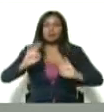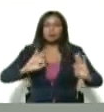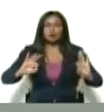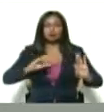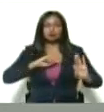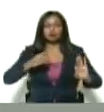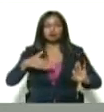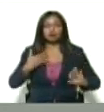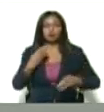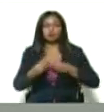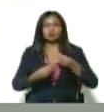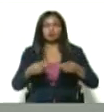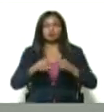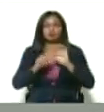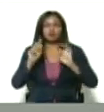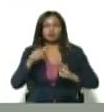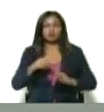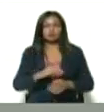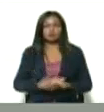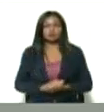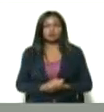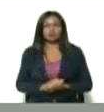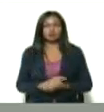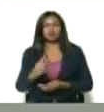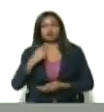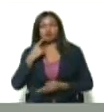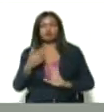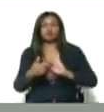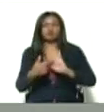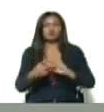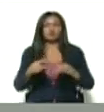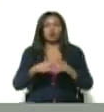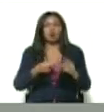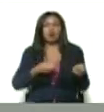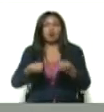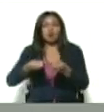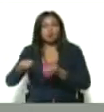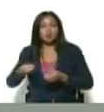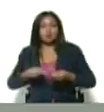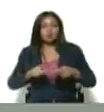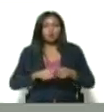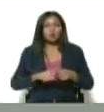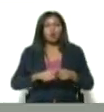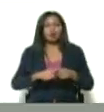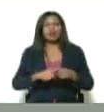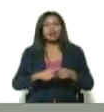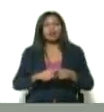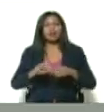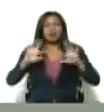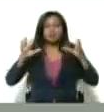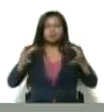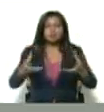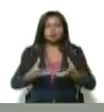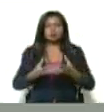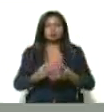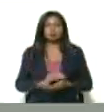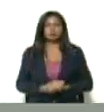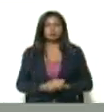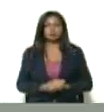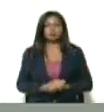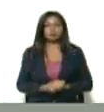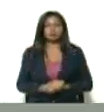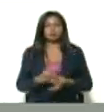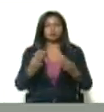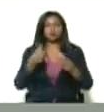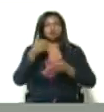podemos en su momento declarar el control de la pandemia. no hemos llegado ahí. Falta mucho